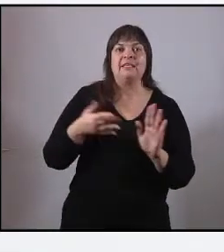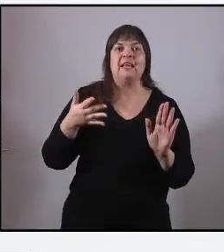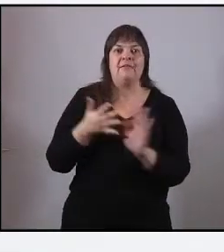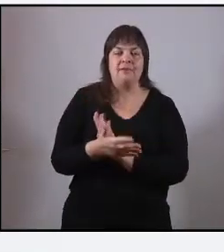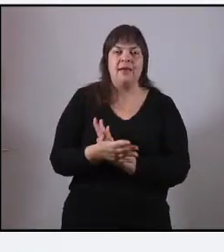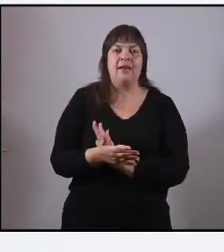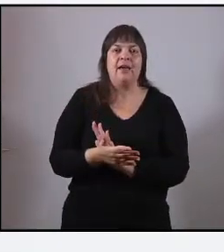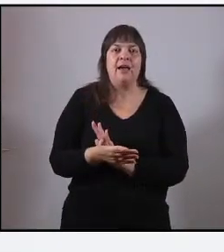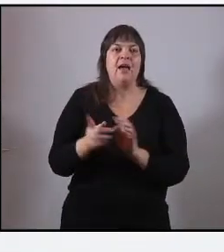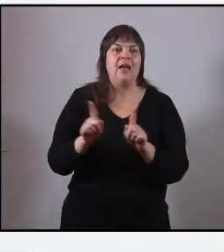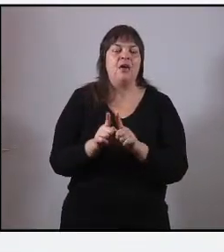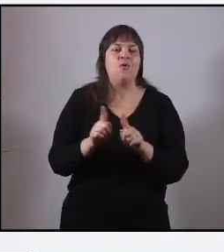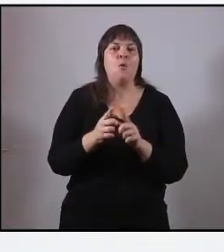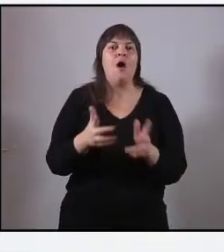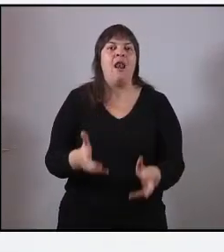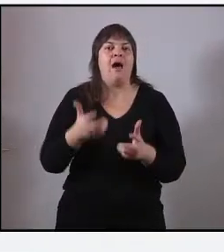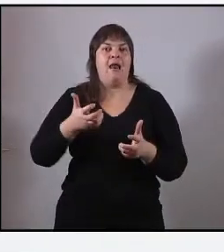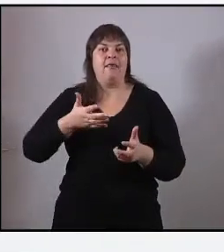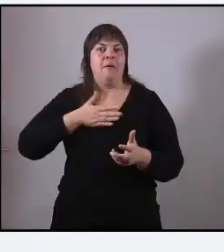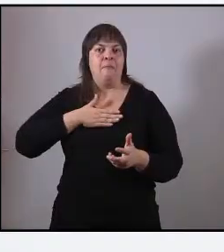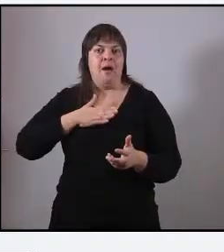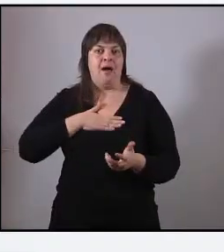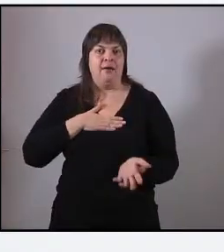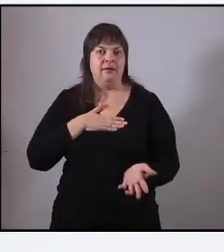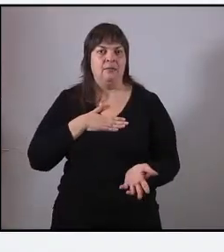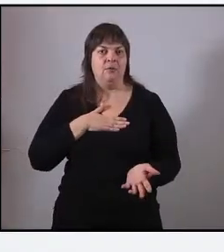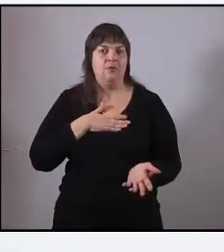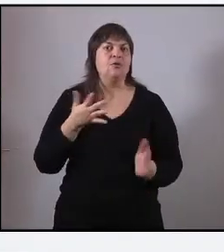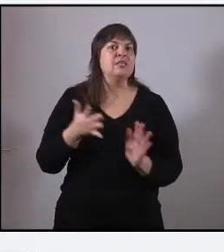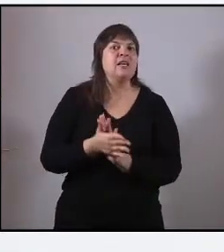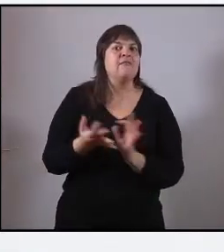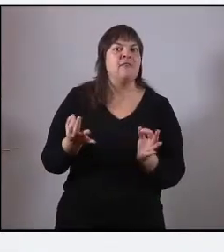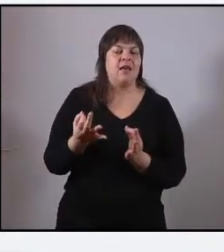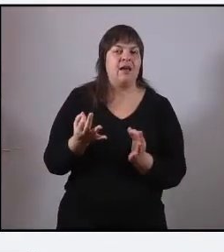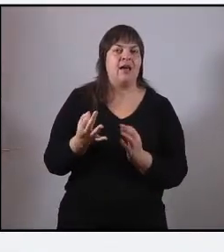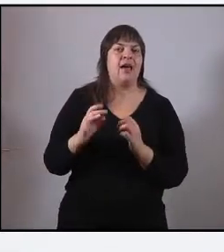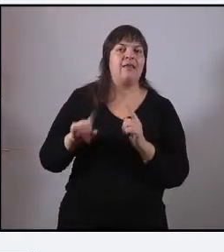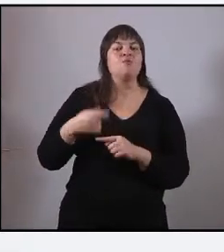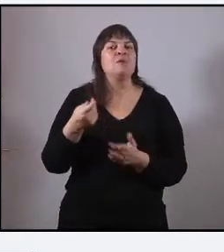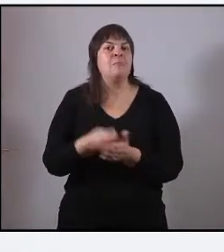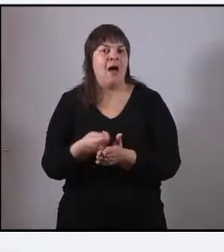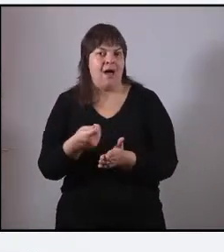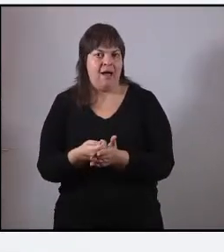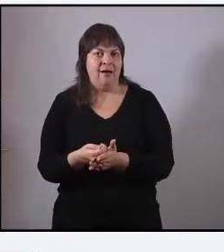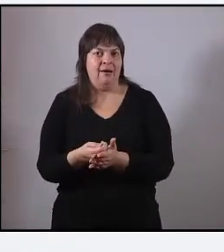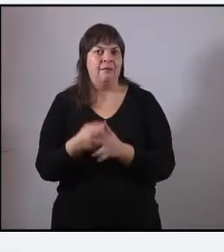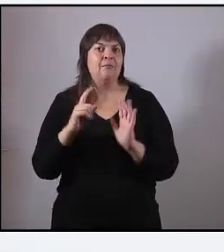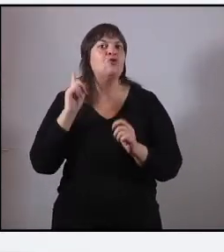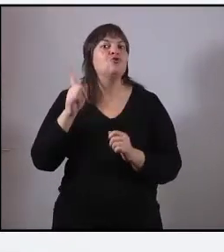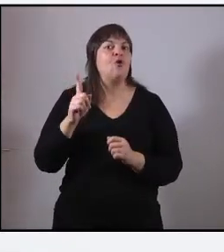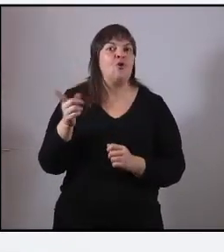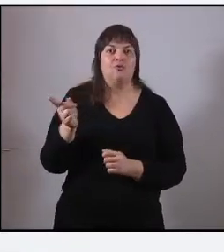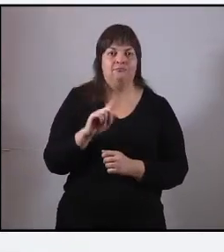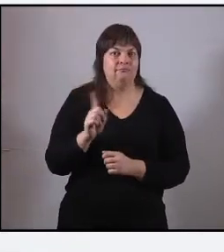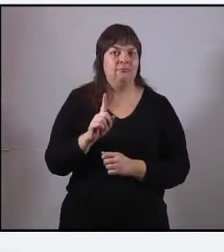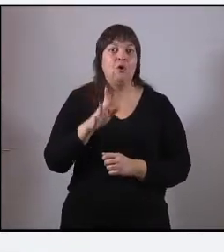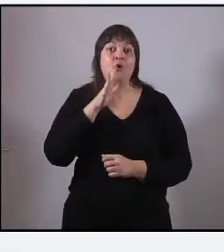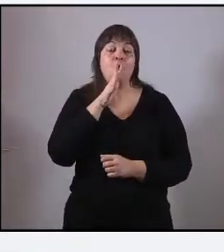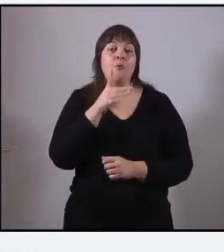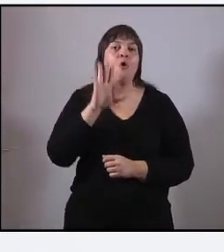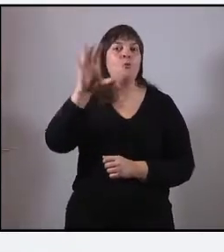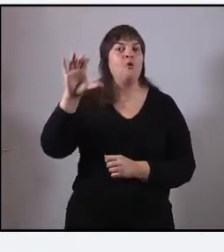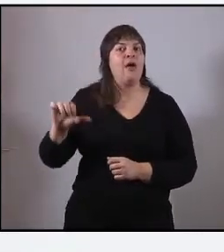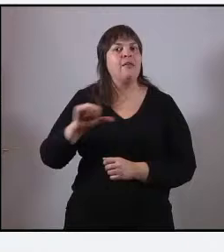sean tratadas como ganancias patrimoniales. Esto implica que hay que pagar por ellas, pero no solo eso, porque algunas